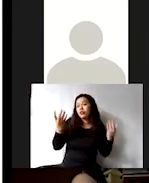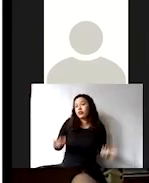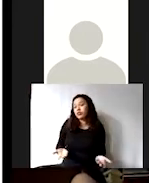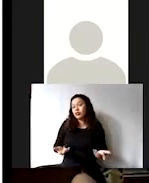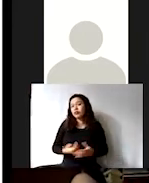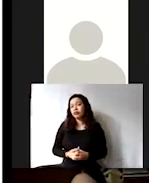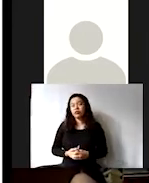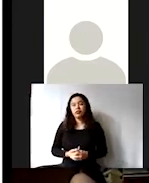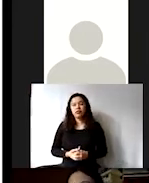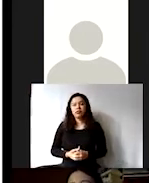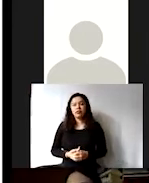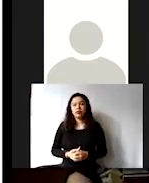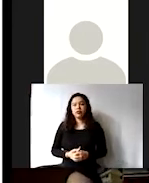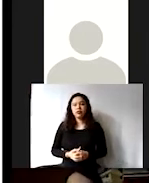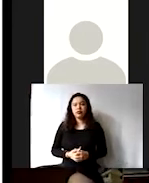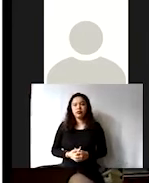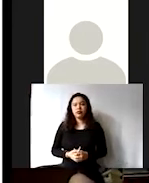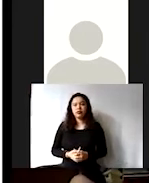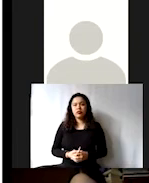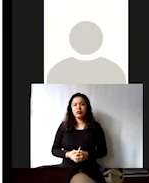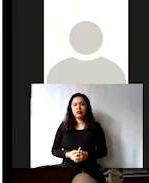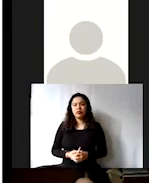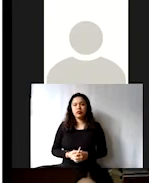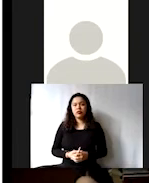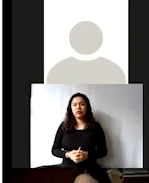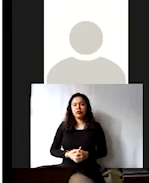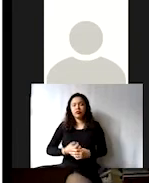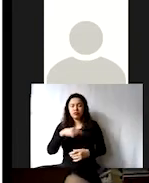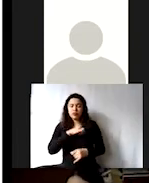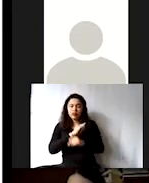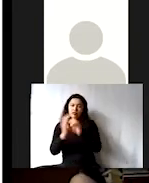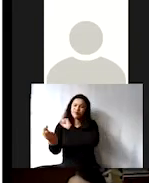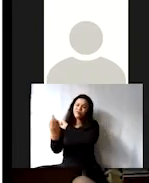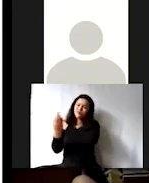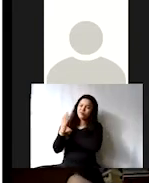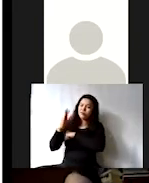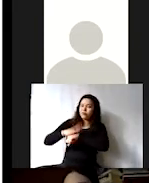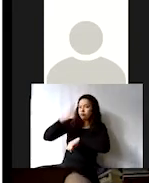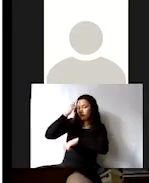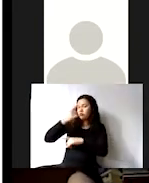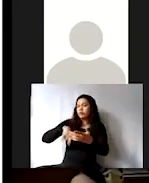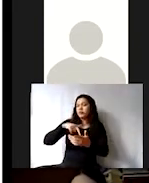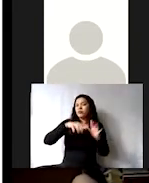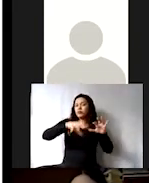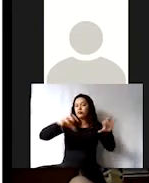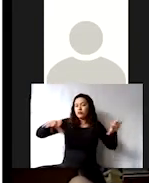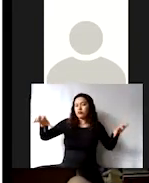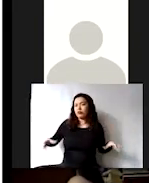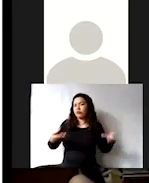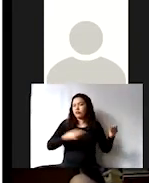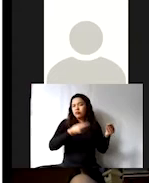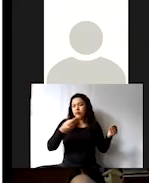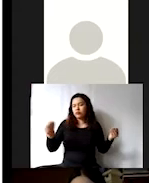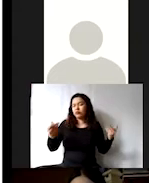toca defender un poquito más nuestra información y llevarlas a distintas instancias y pluralizarlo. Eso es una tarea que sin